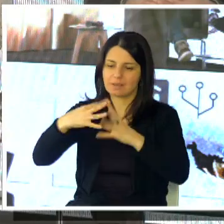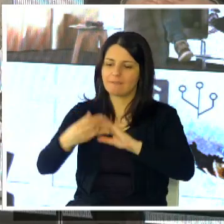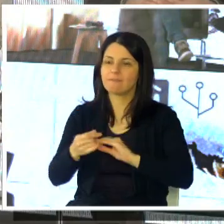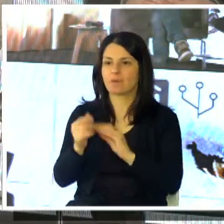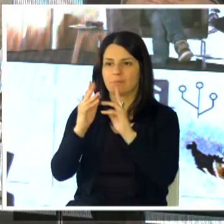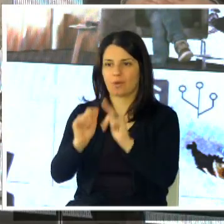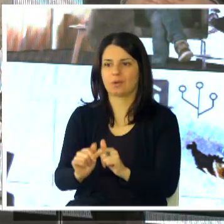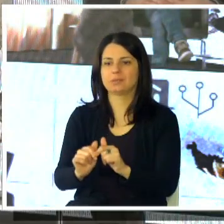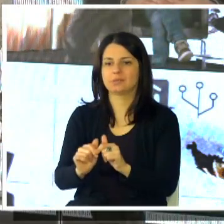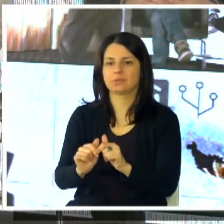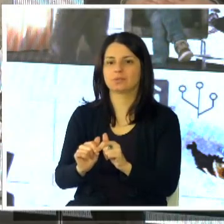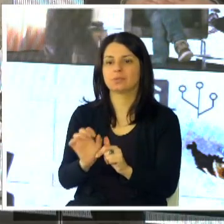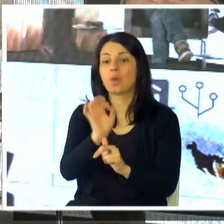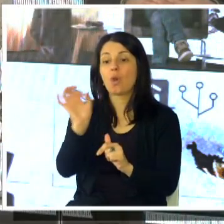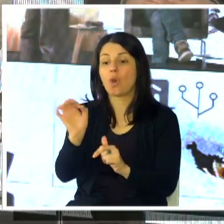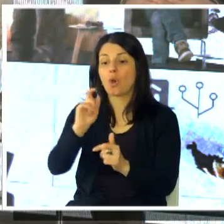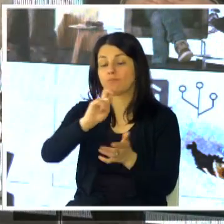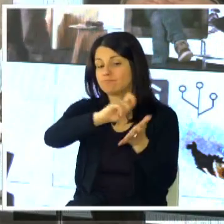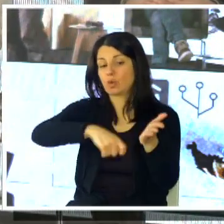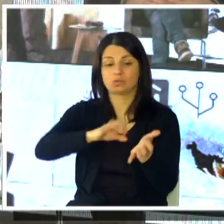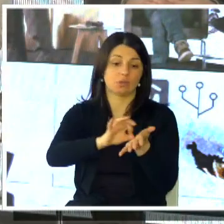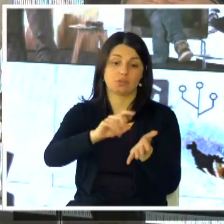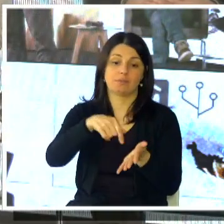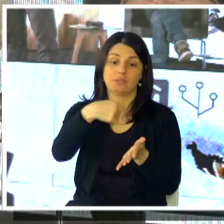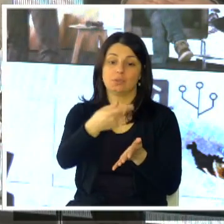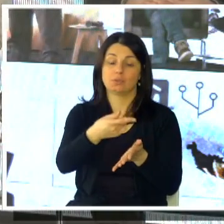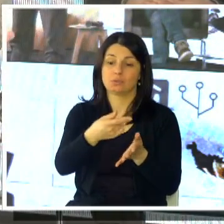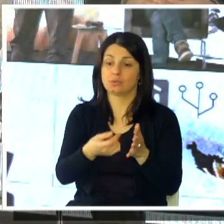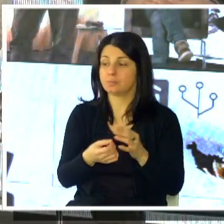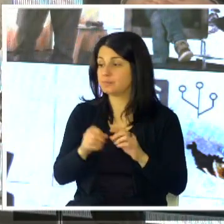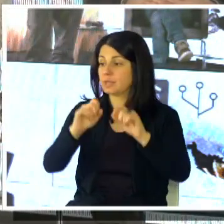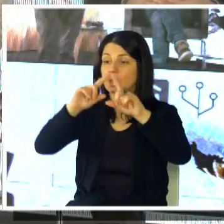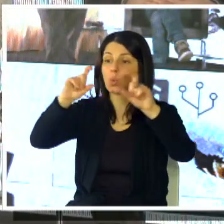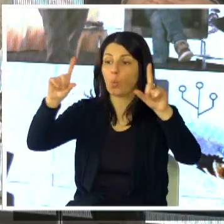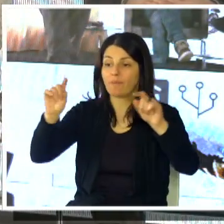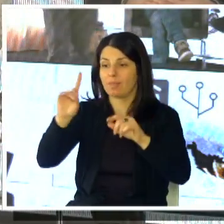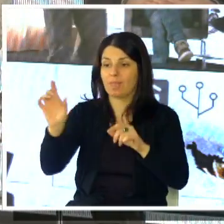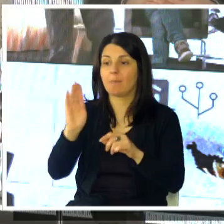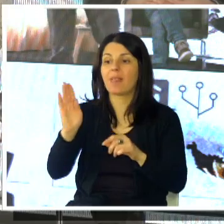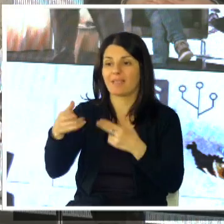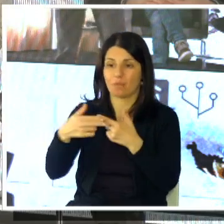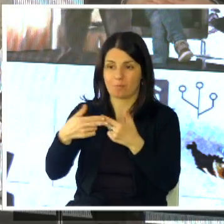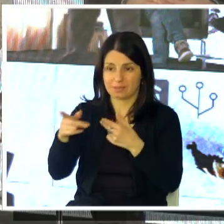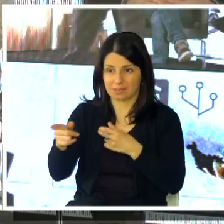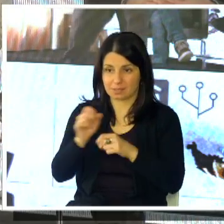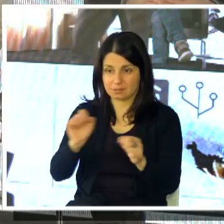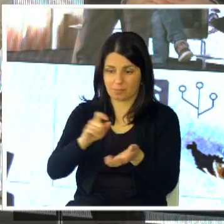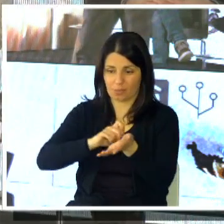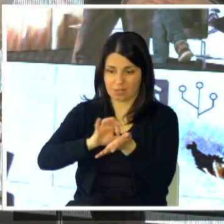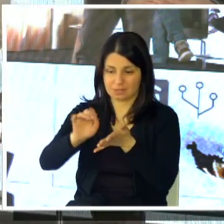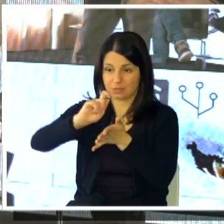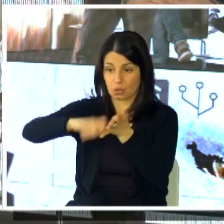arquitecturas o contratar servicios en la nube de plataforma.